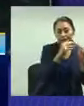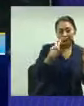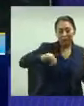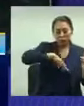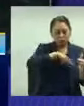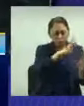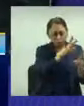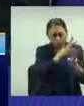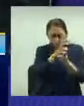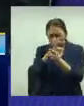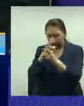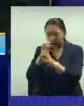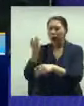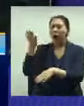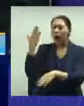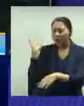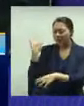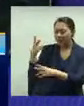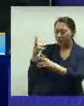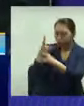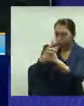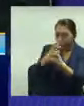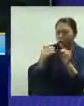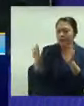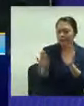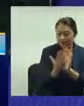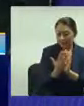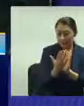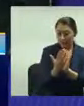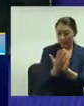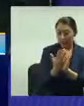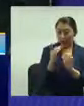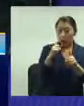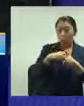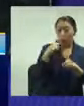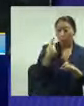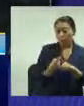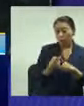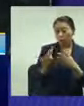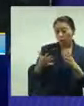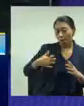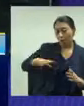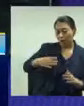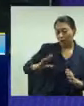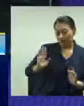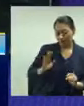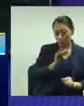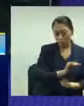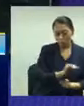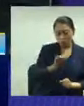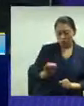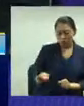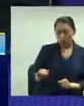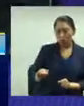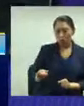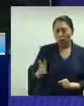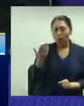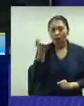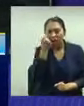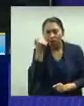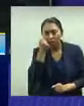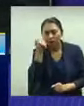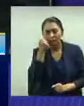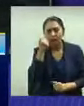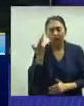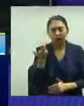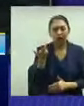nosotros hacíamos un monitoreo, pero ha sido un monitoreo cercano. Cuando un niño pues presenta quebrantos de salud, pues se le traslada